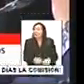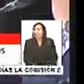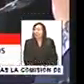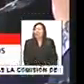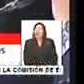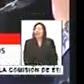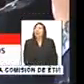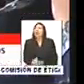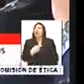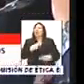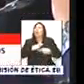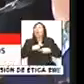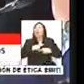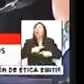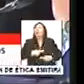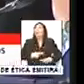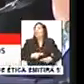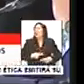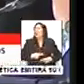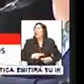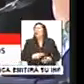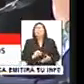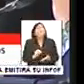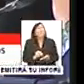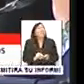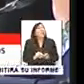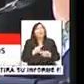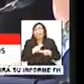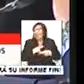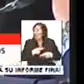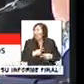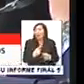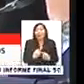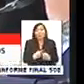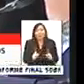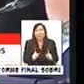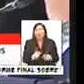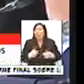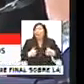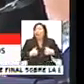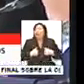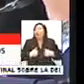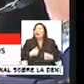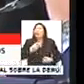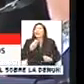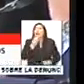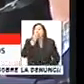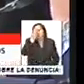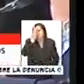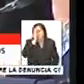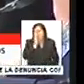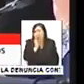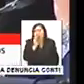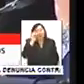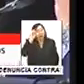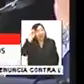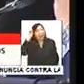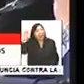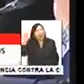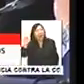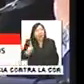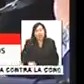es la raza humana y la raza humana se diferencia de los animales porque dios en el que creó